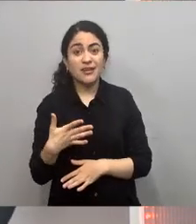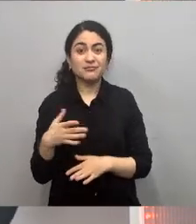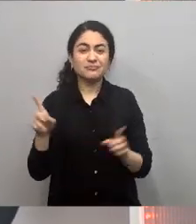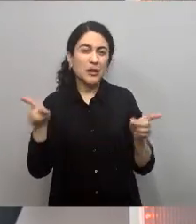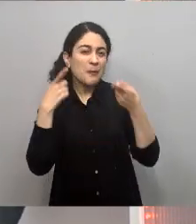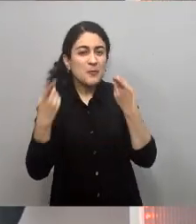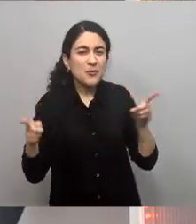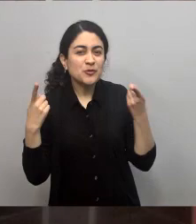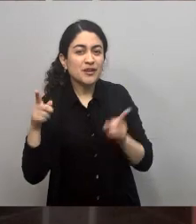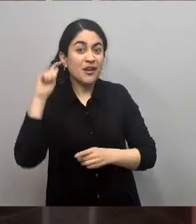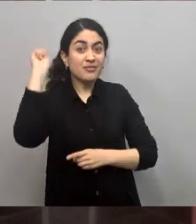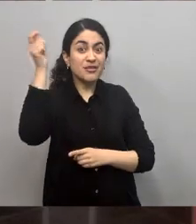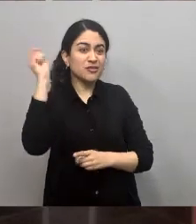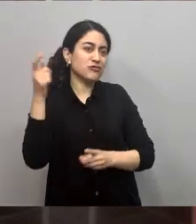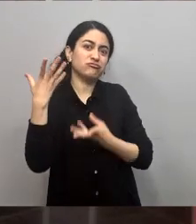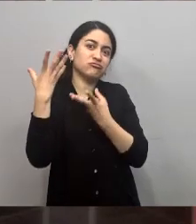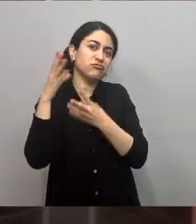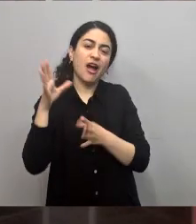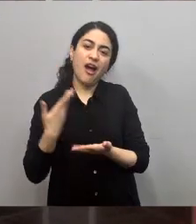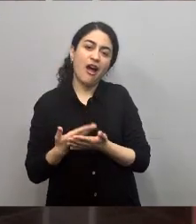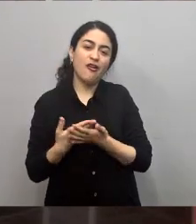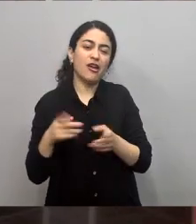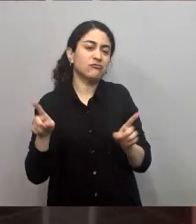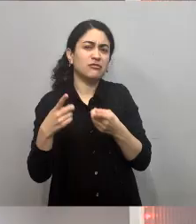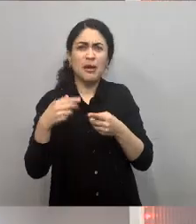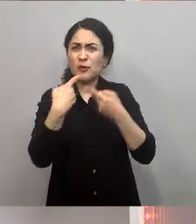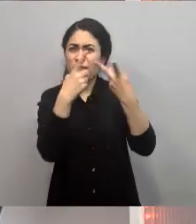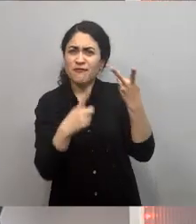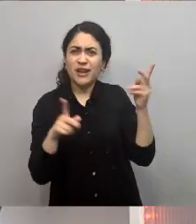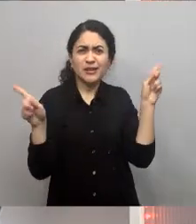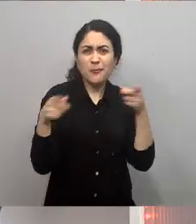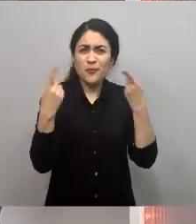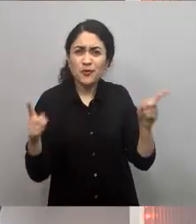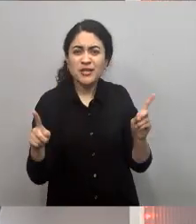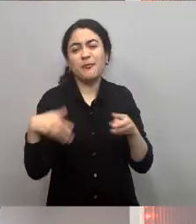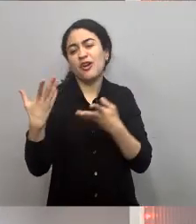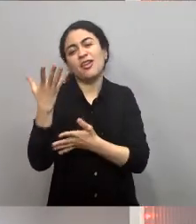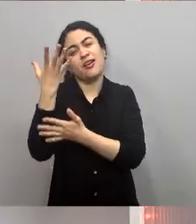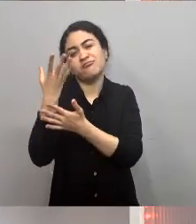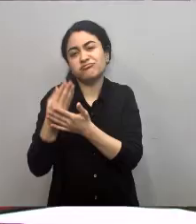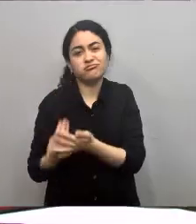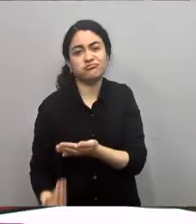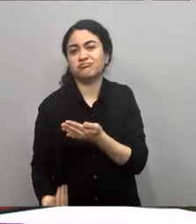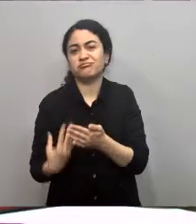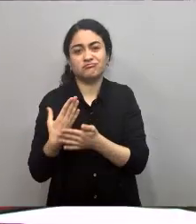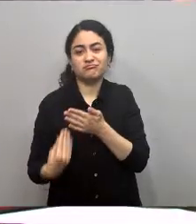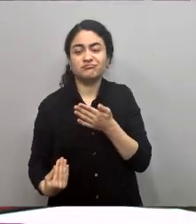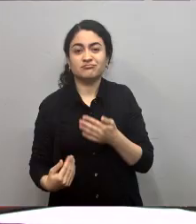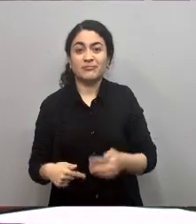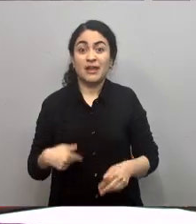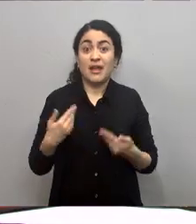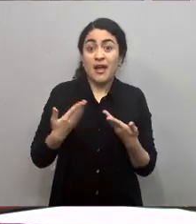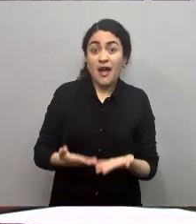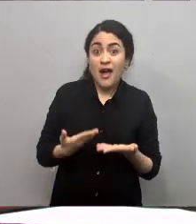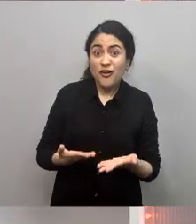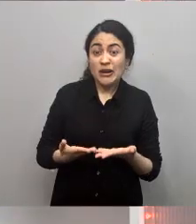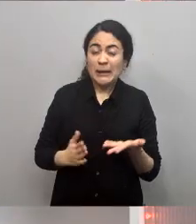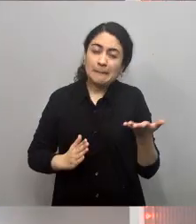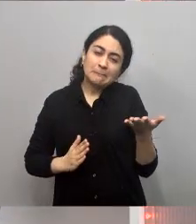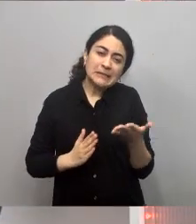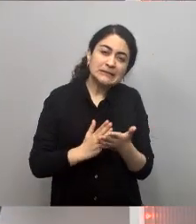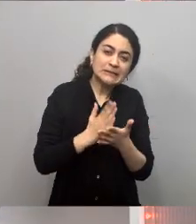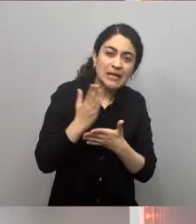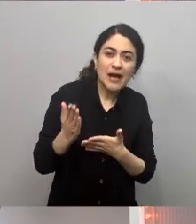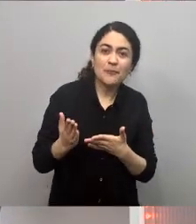deja de sonar la cueca, aunque en las fiestas patrias suenan muchos otros ritmos. Sí, y ya, ¿no es cierto?,